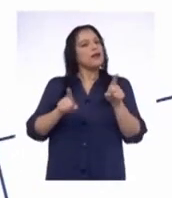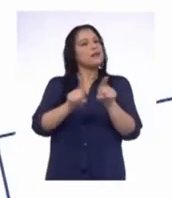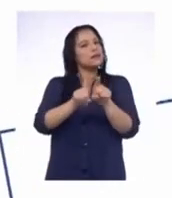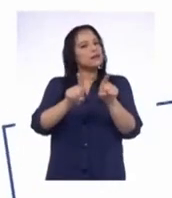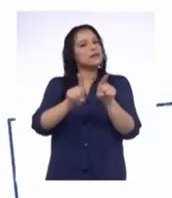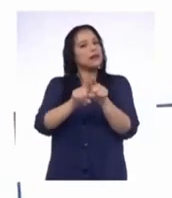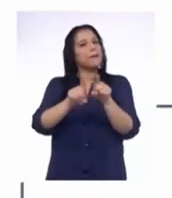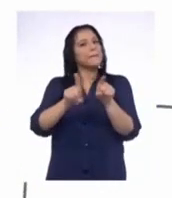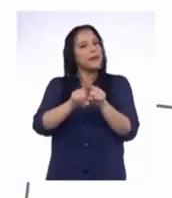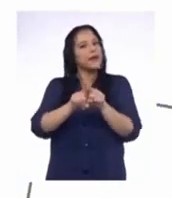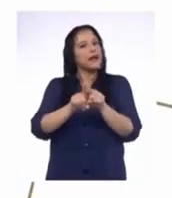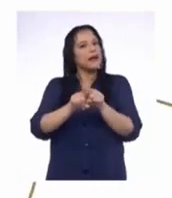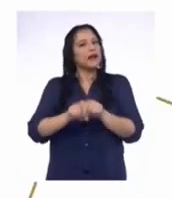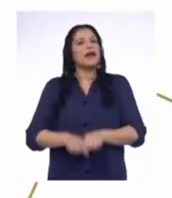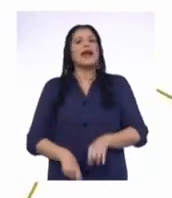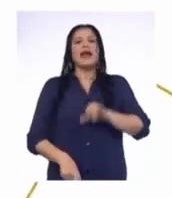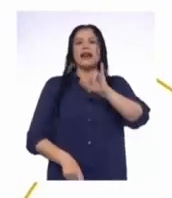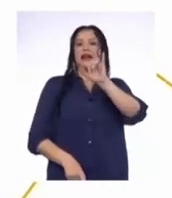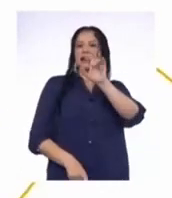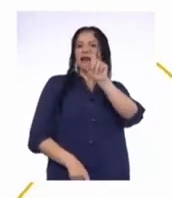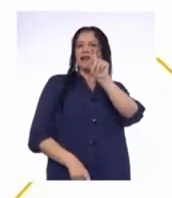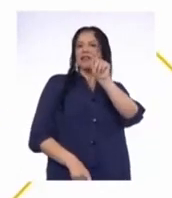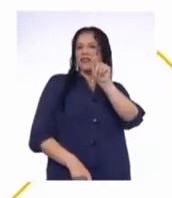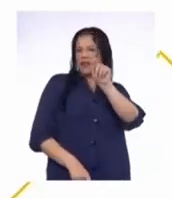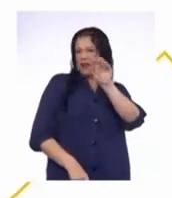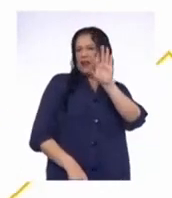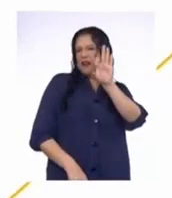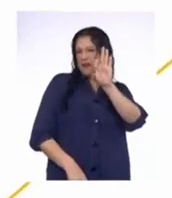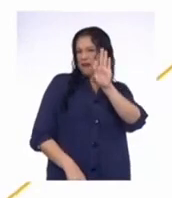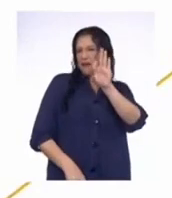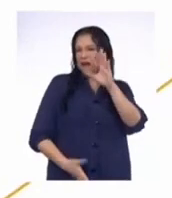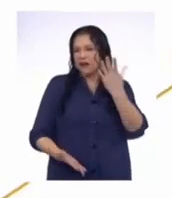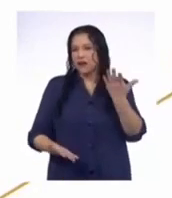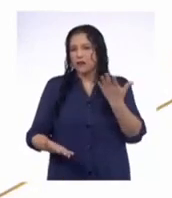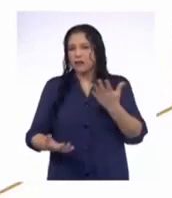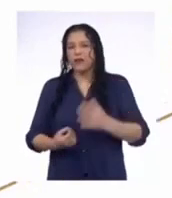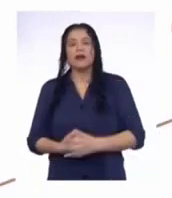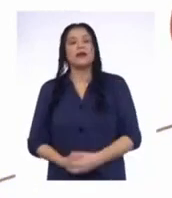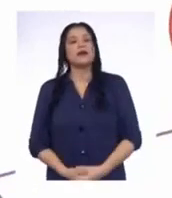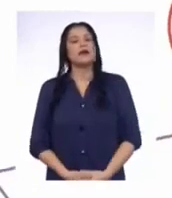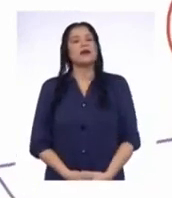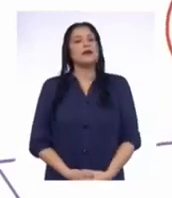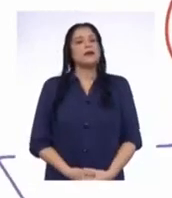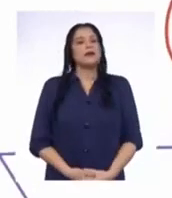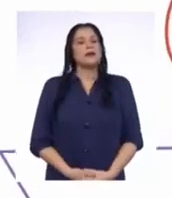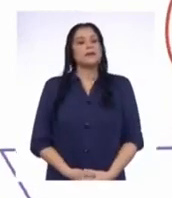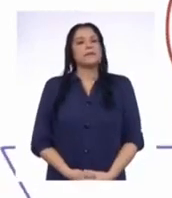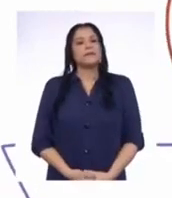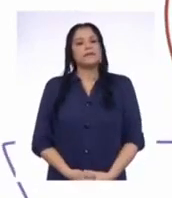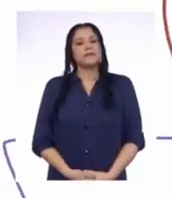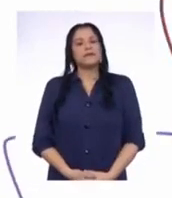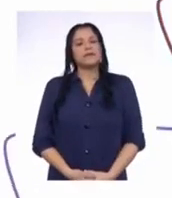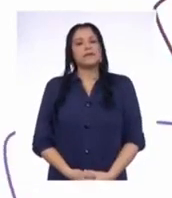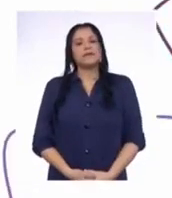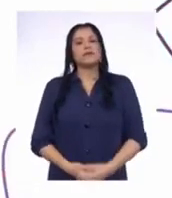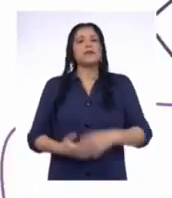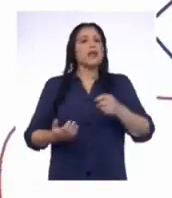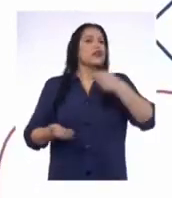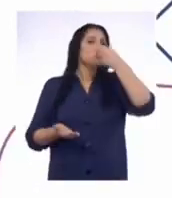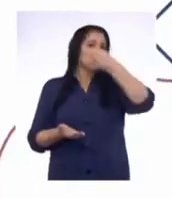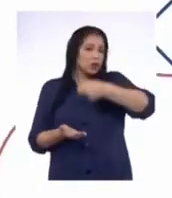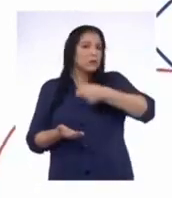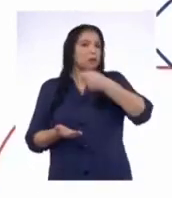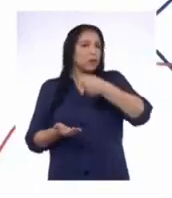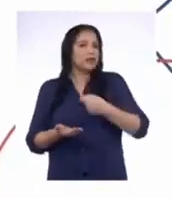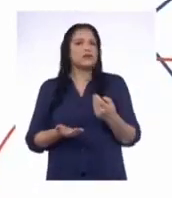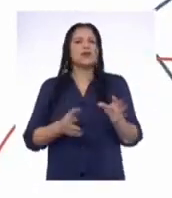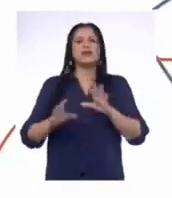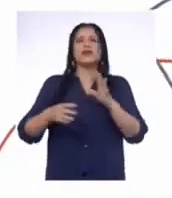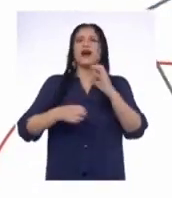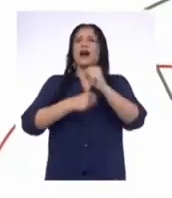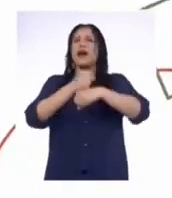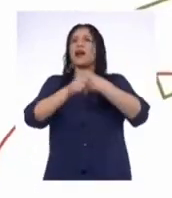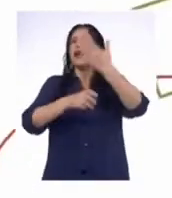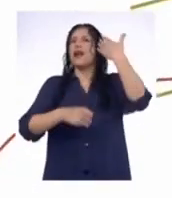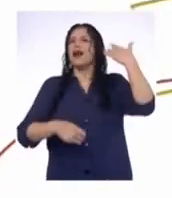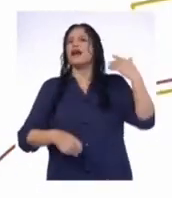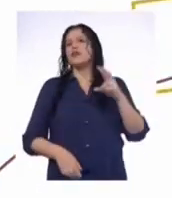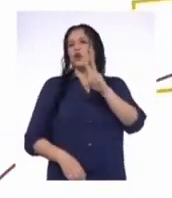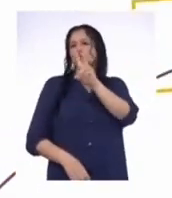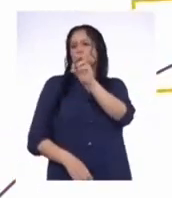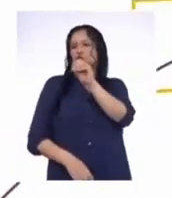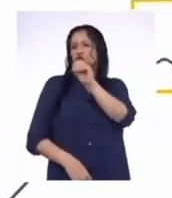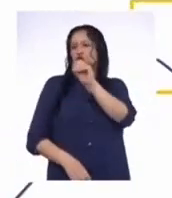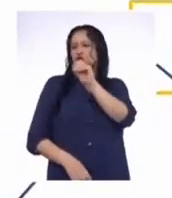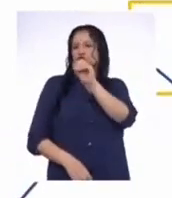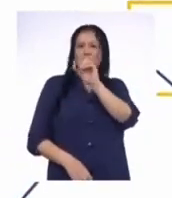Asimismo, el impuesto de las transacciones financieras, o ITF, es un impuesto creado en el año